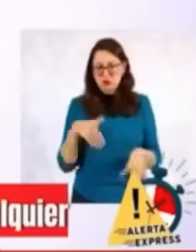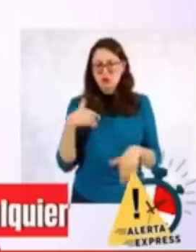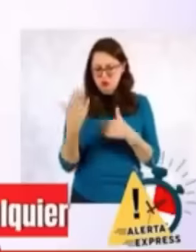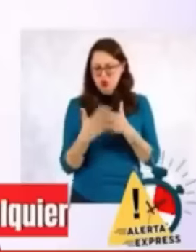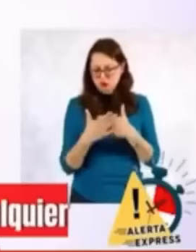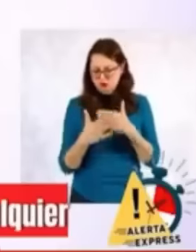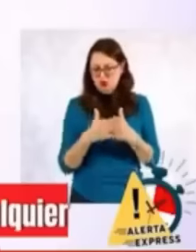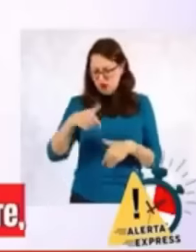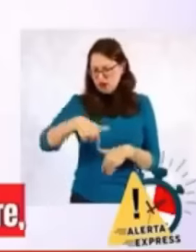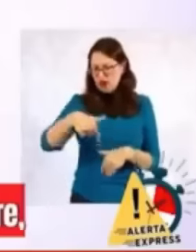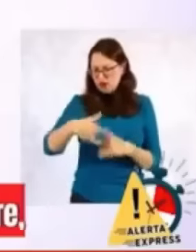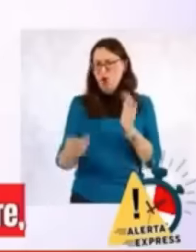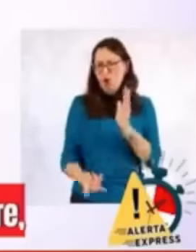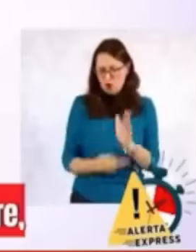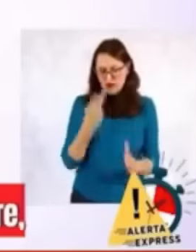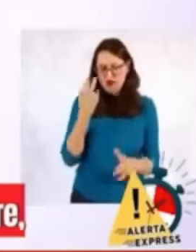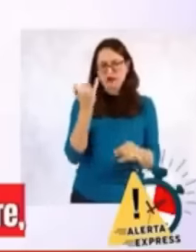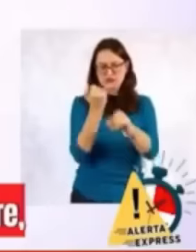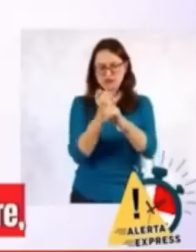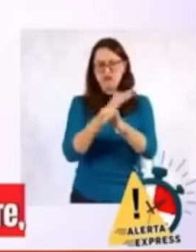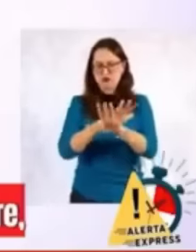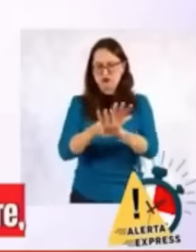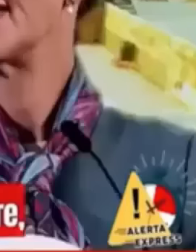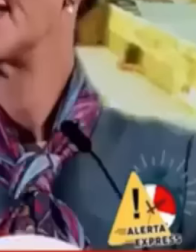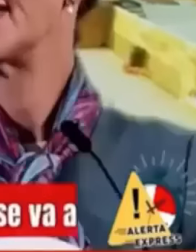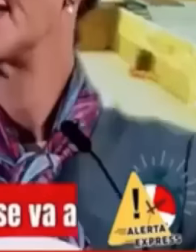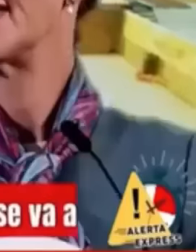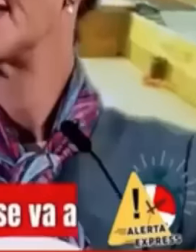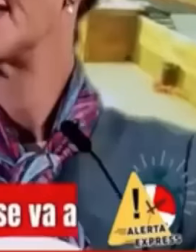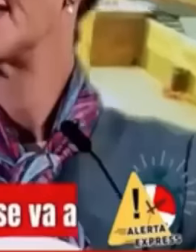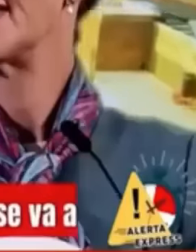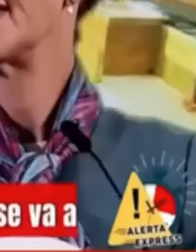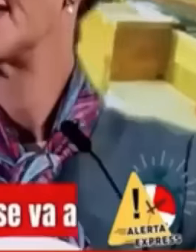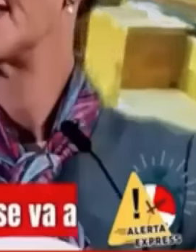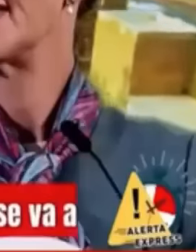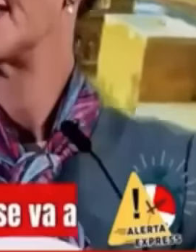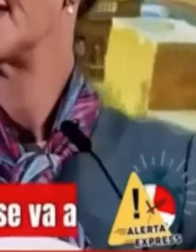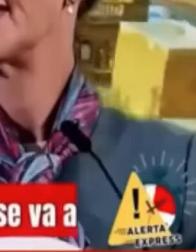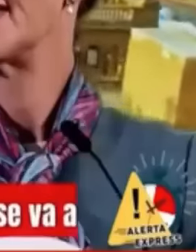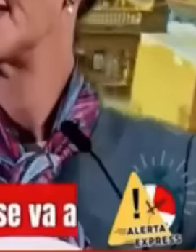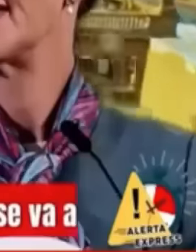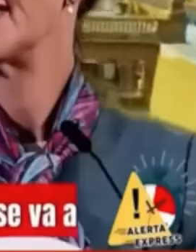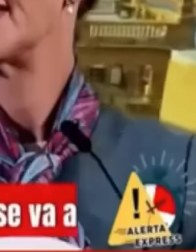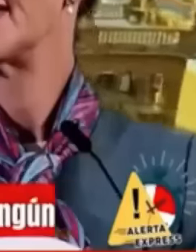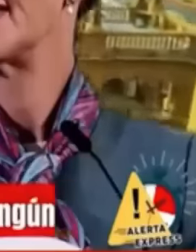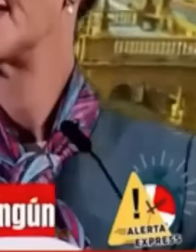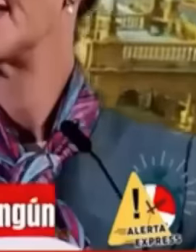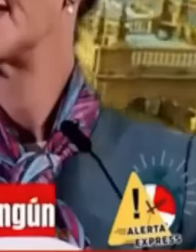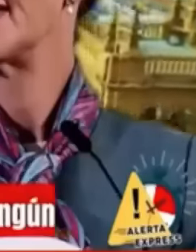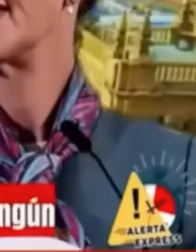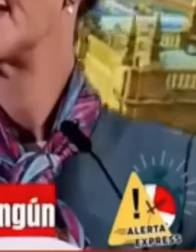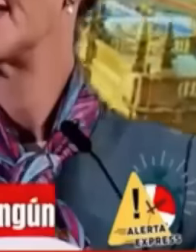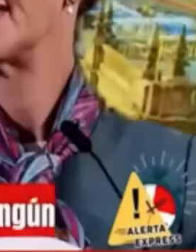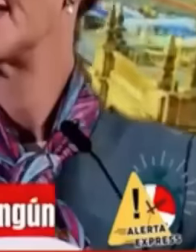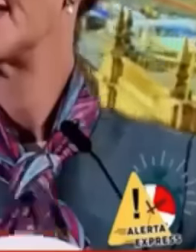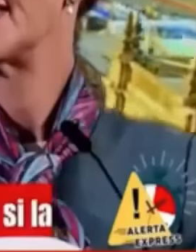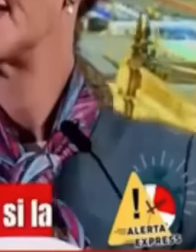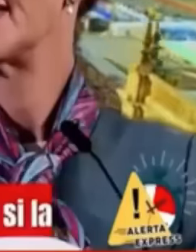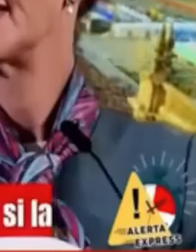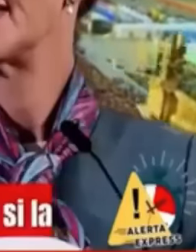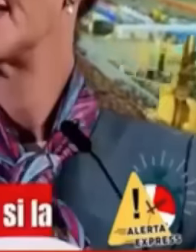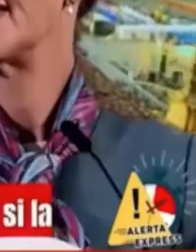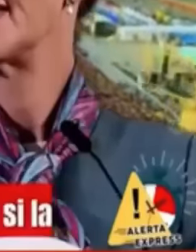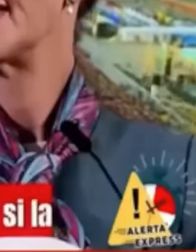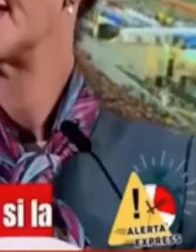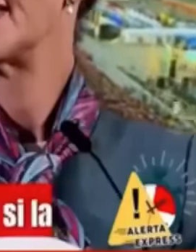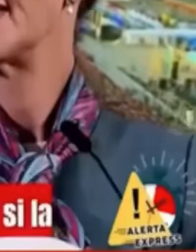este diplomático y cualquier otro que México es un país libre, independiente, soberano y que no se va a doblegar ante los intereses de ningún